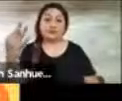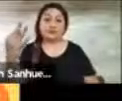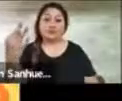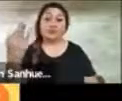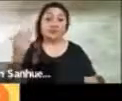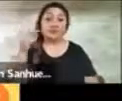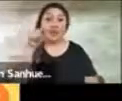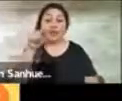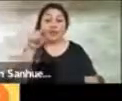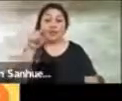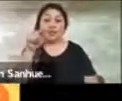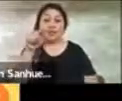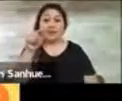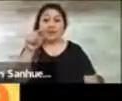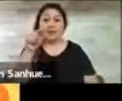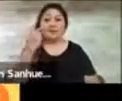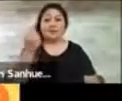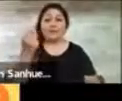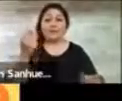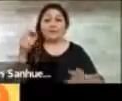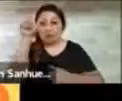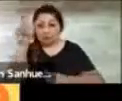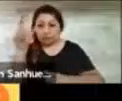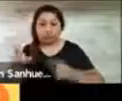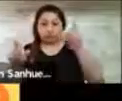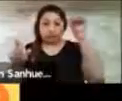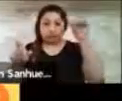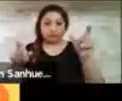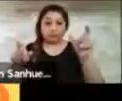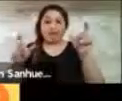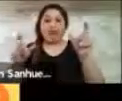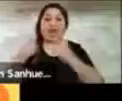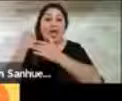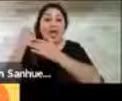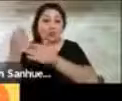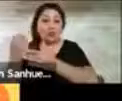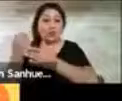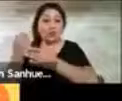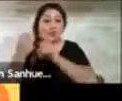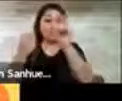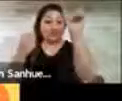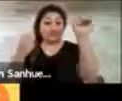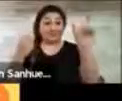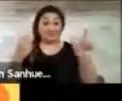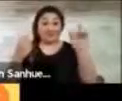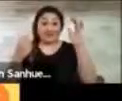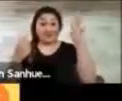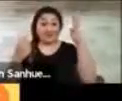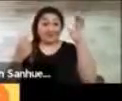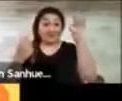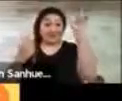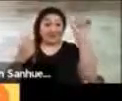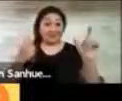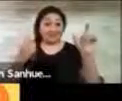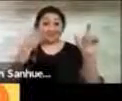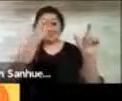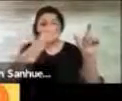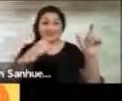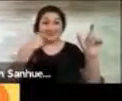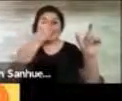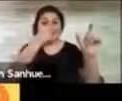acá están como ayudas, etc. Pero acá está como lo más importante, al lado izquierdo. En esta carita pueden